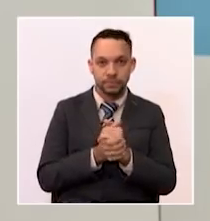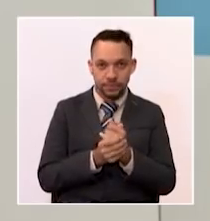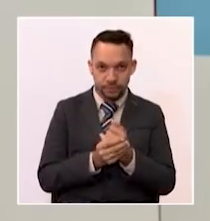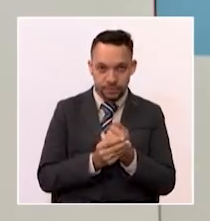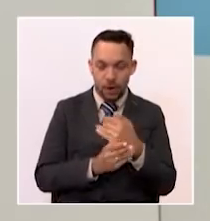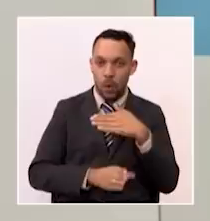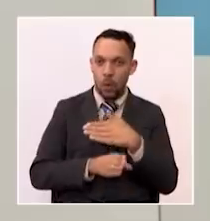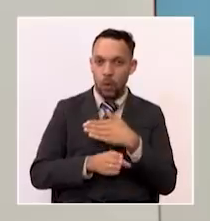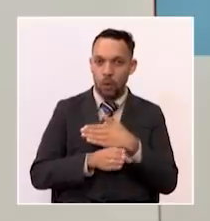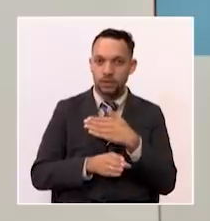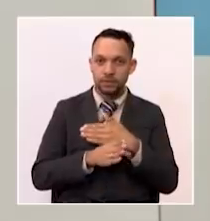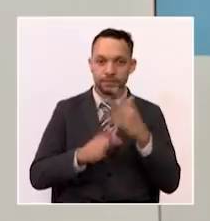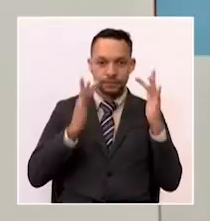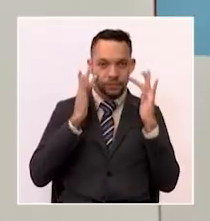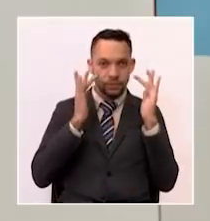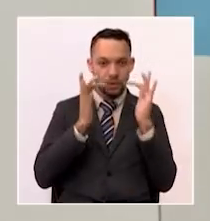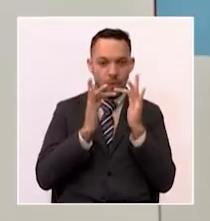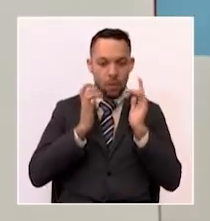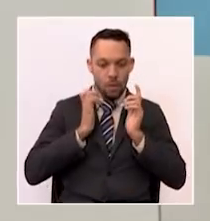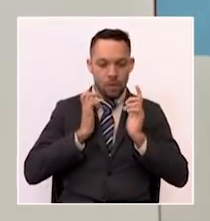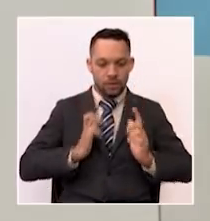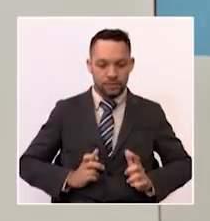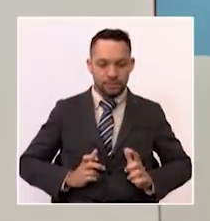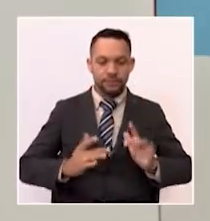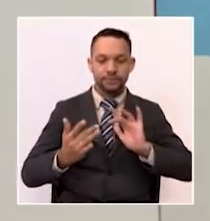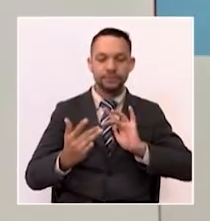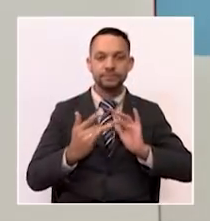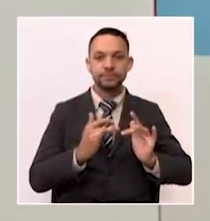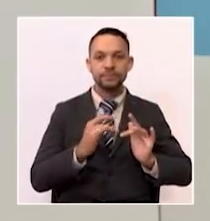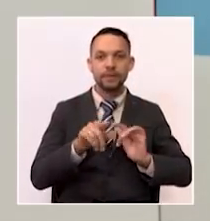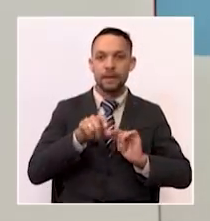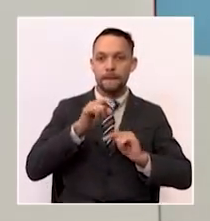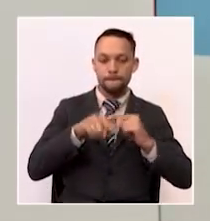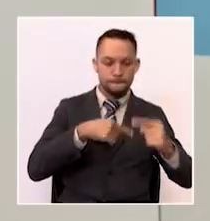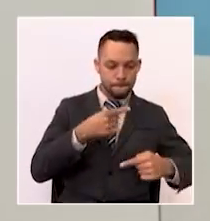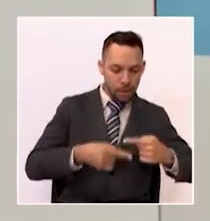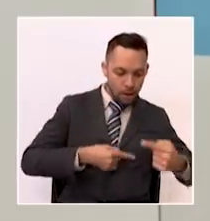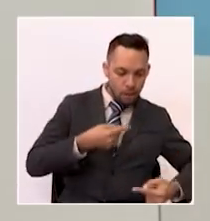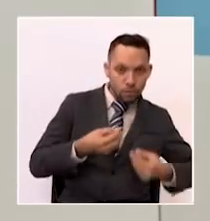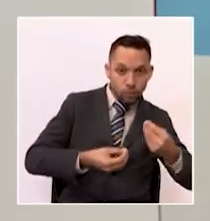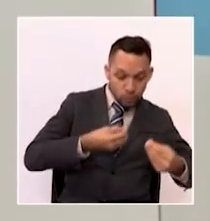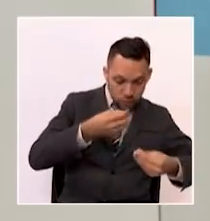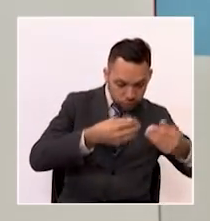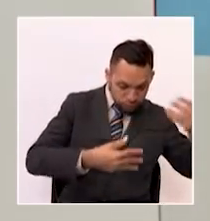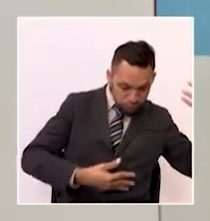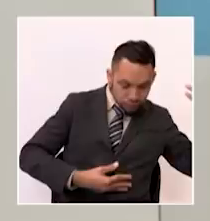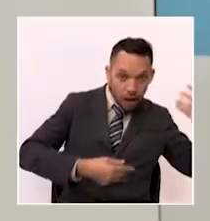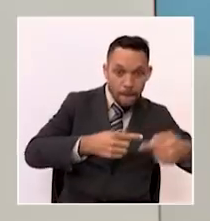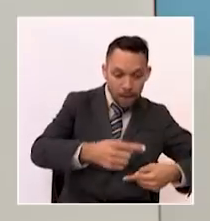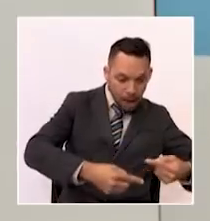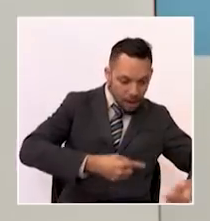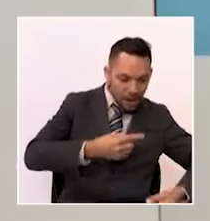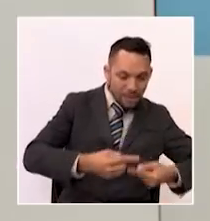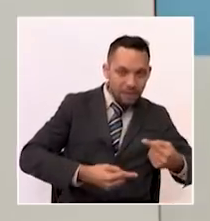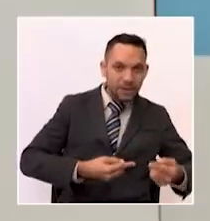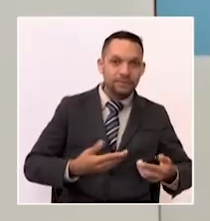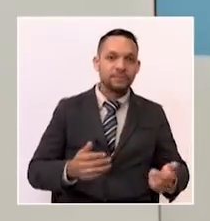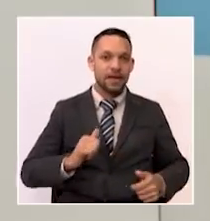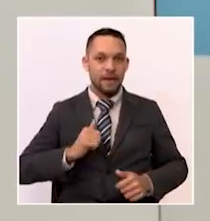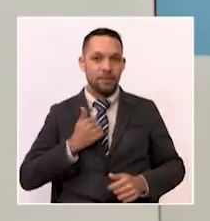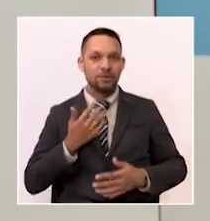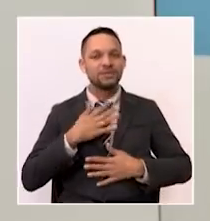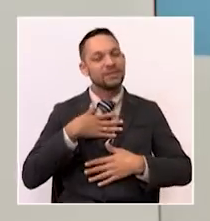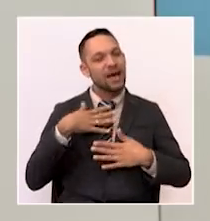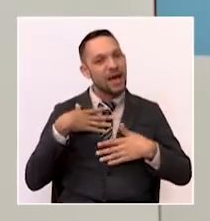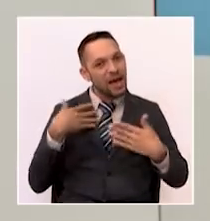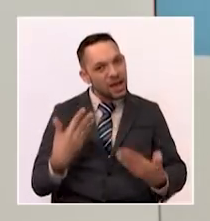Continuamos con Conexión Vital. Tenemos varias preguntas de televidentes a través del Facebook Live. Pues aprovecho obviamente para saludarlas a